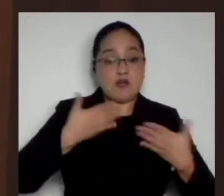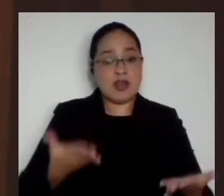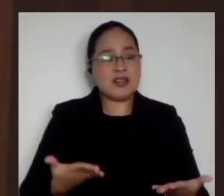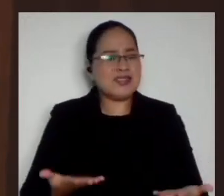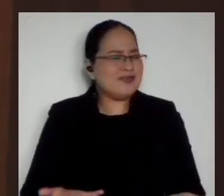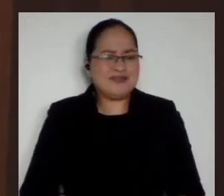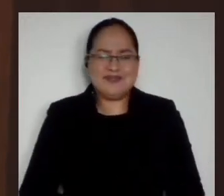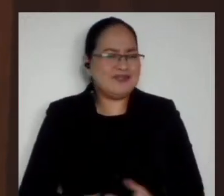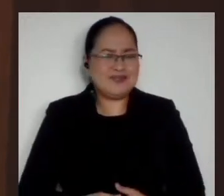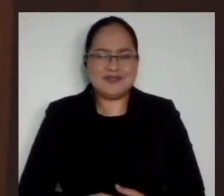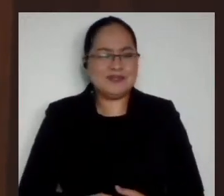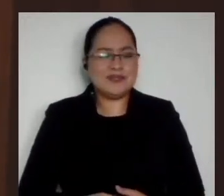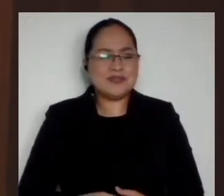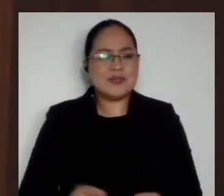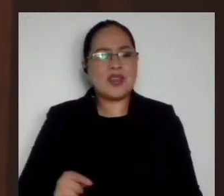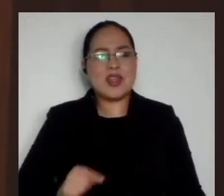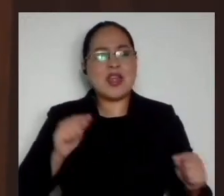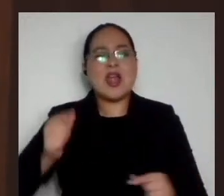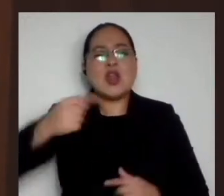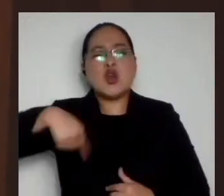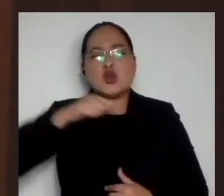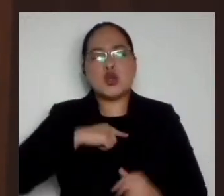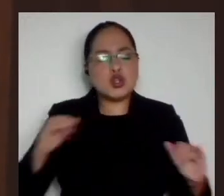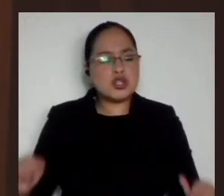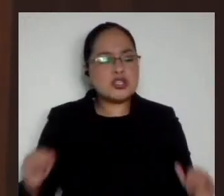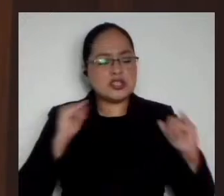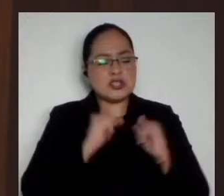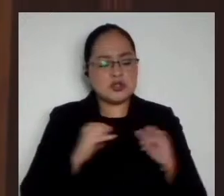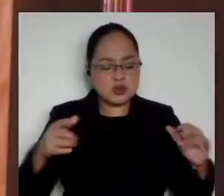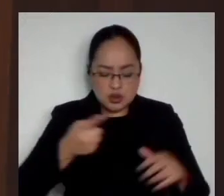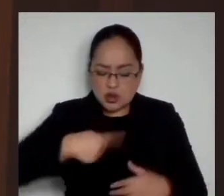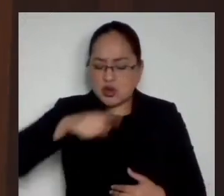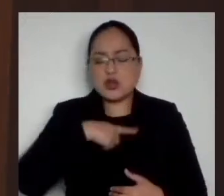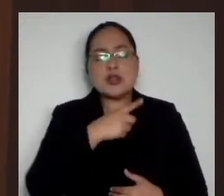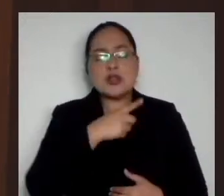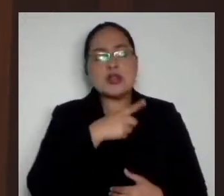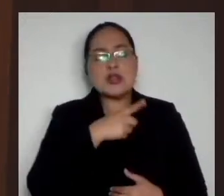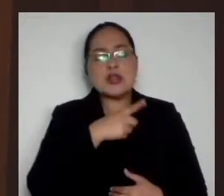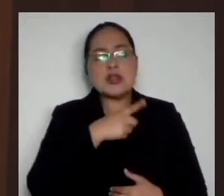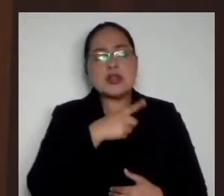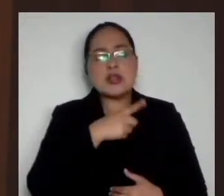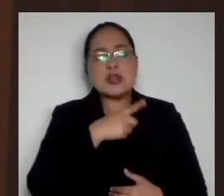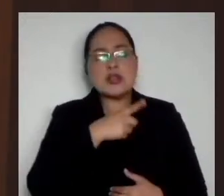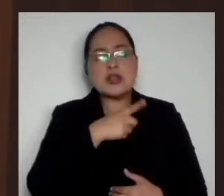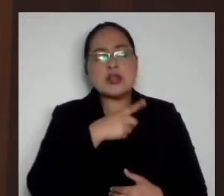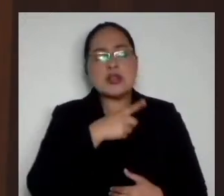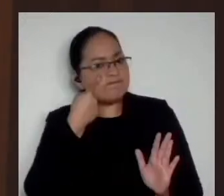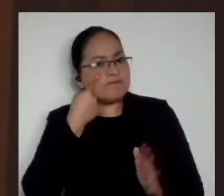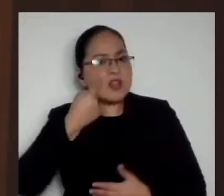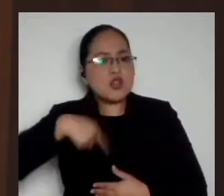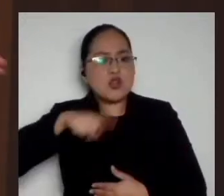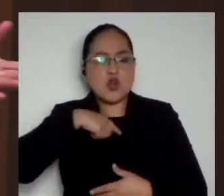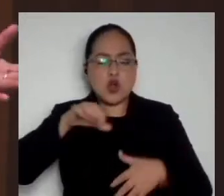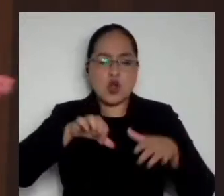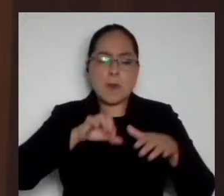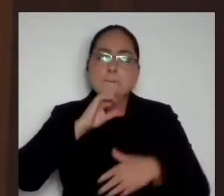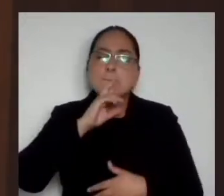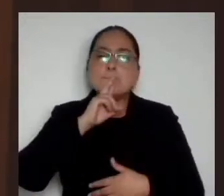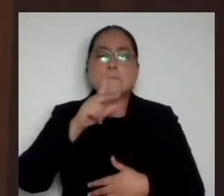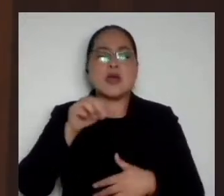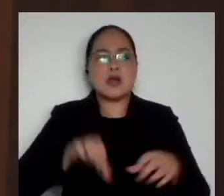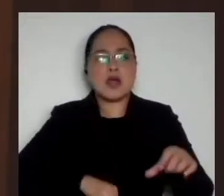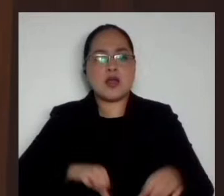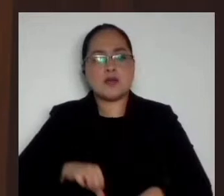nosotros somos una institución a la cual estamos obligados a darle lustre con nuestras mejores acciones. Muchísimas gracias por